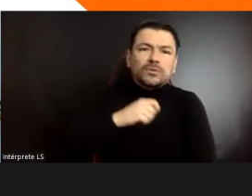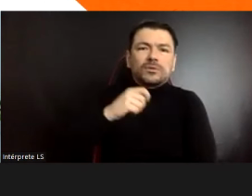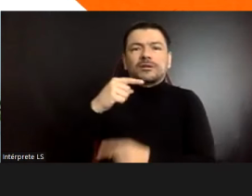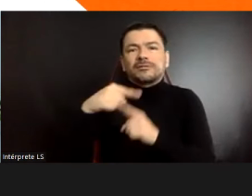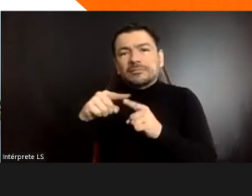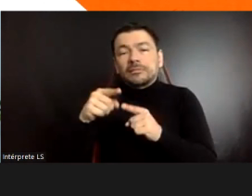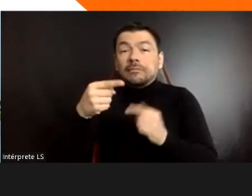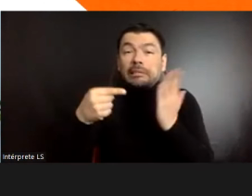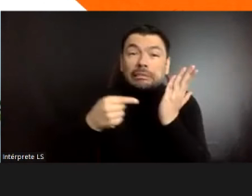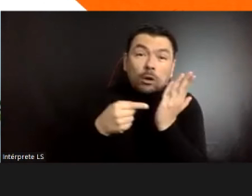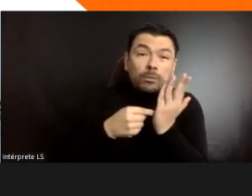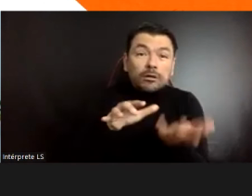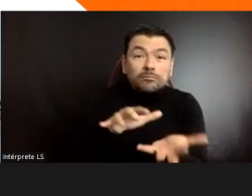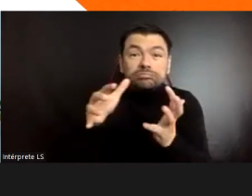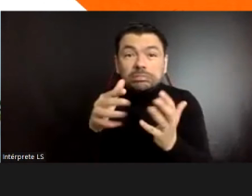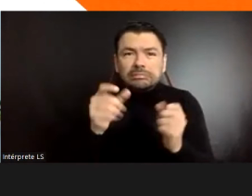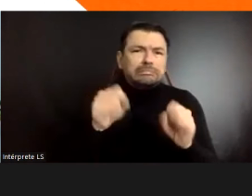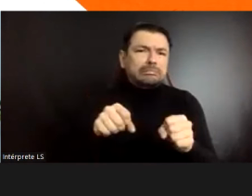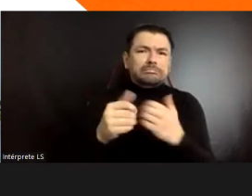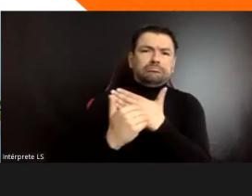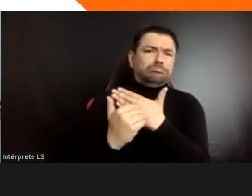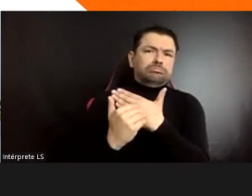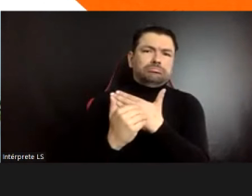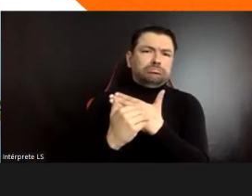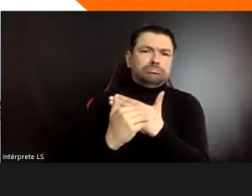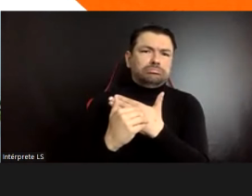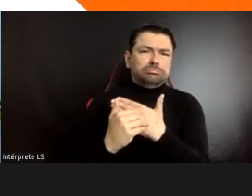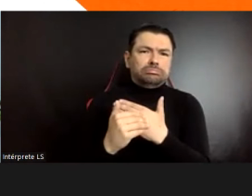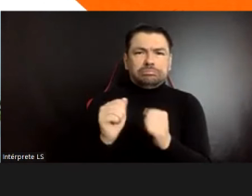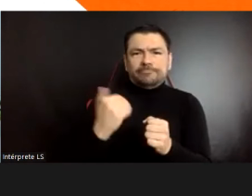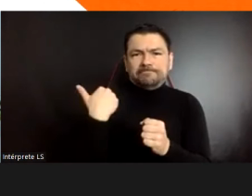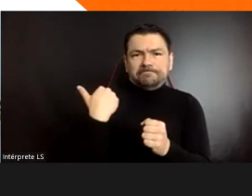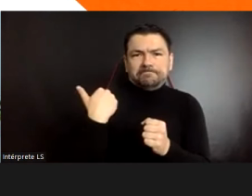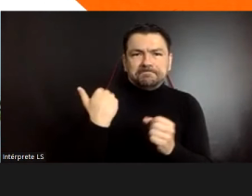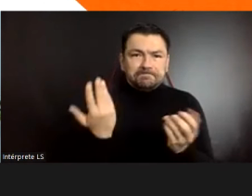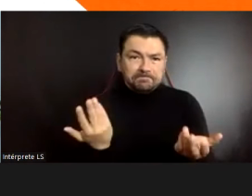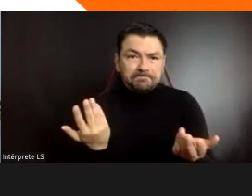duden en contactarnos por medio de la plataforma Zoom en el chat.